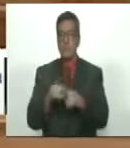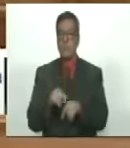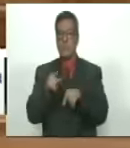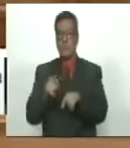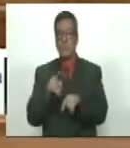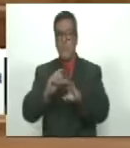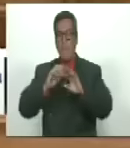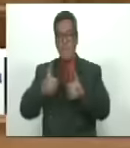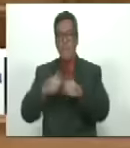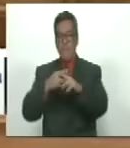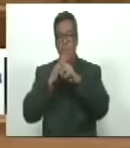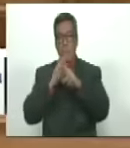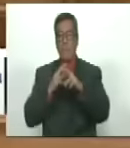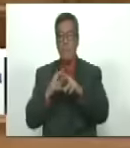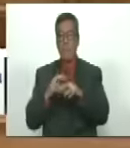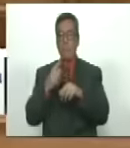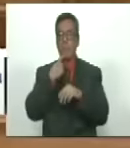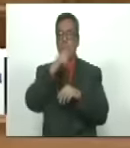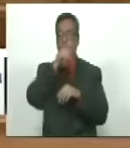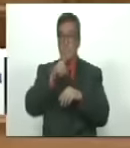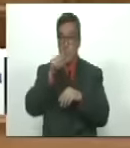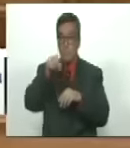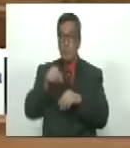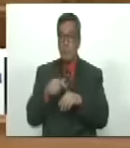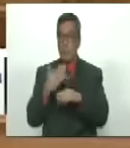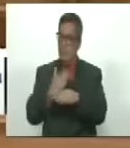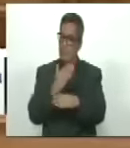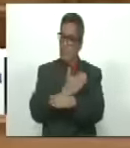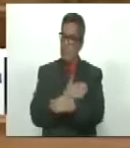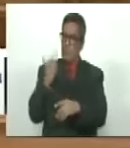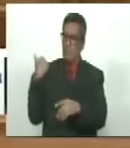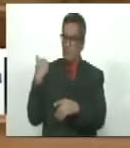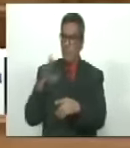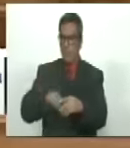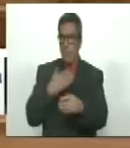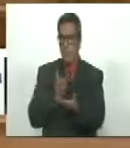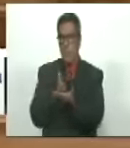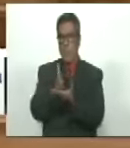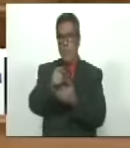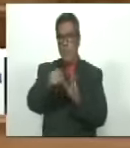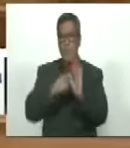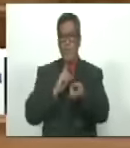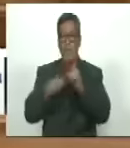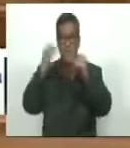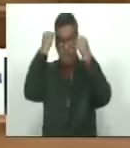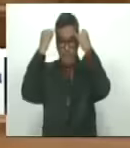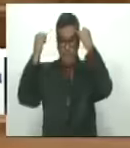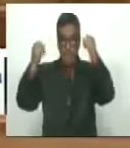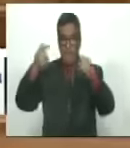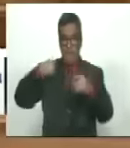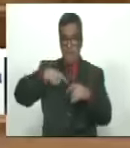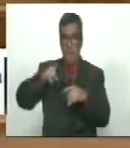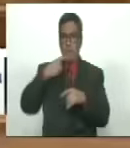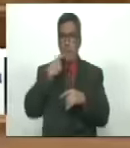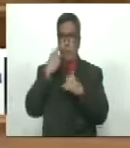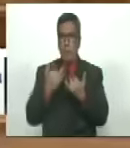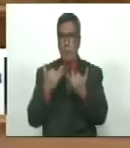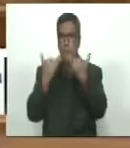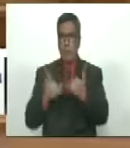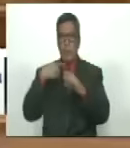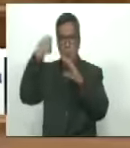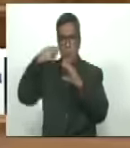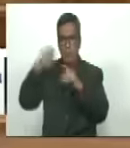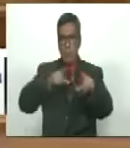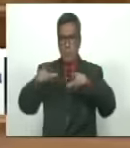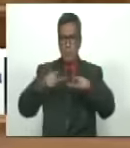empieza a responderse esa pregunta tan maravillosa? Antes de yo continuar desplegando algunas ideas que tengo acá, me dicen que ya ahora sí tenemos el video